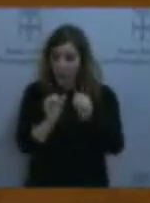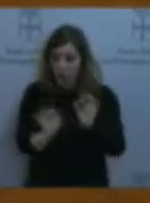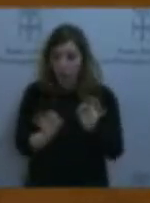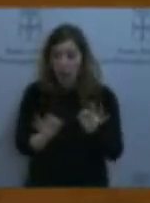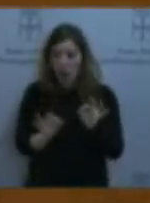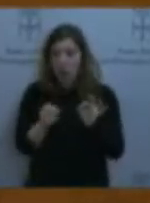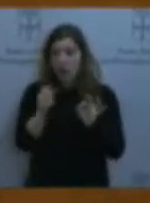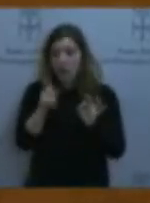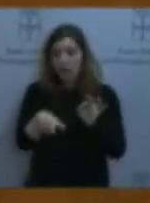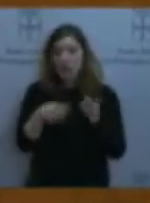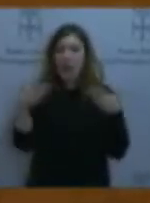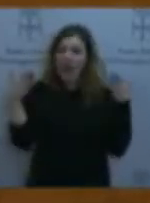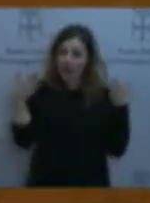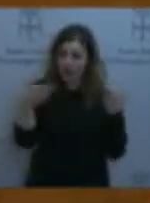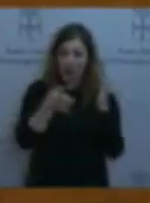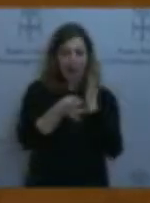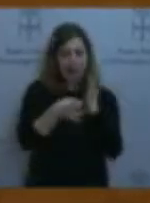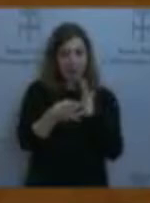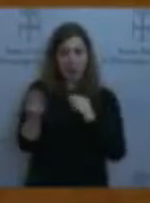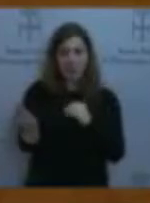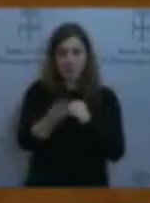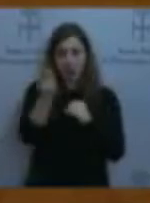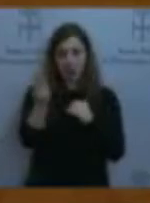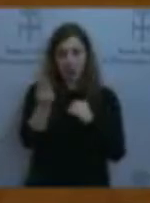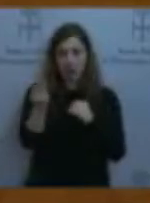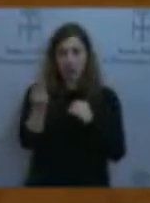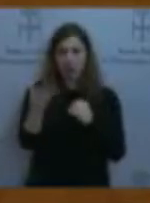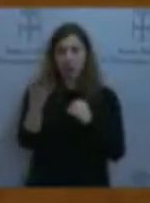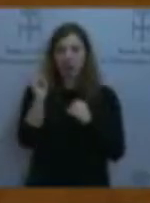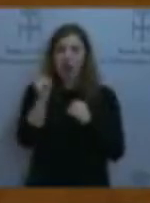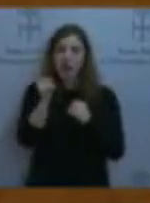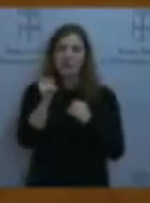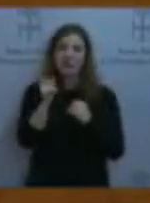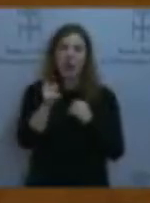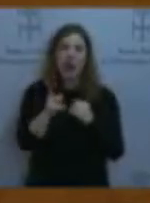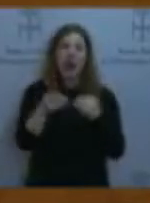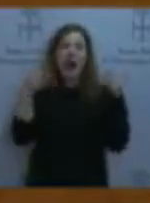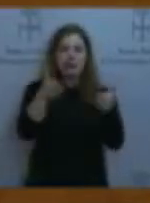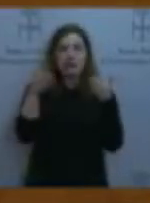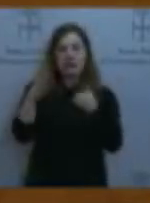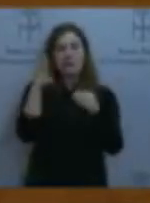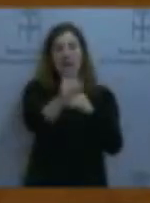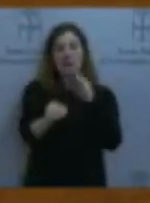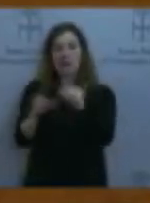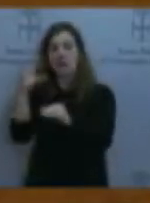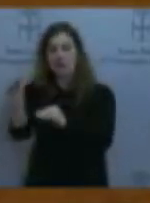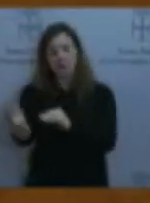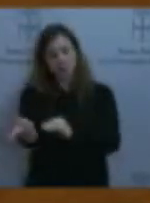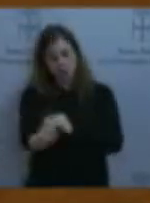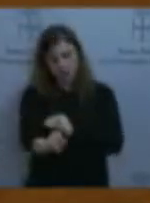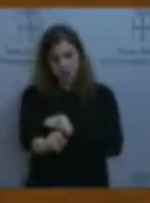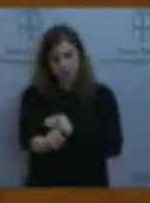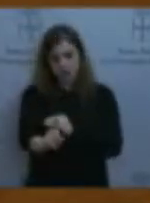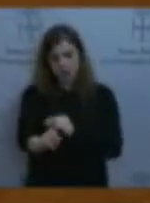calidad, no todo lle despachar, y repito, despachar, que parece que no lo entendió el consejero, que lle dar poco tiempo a los profesionales